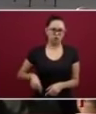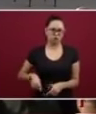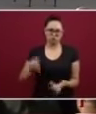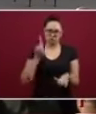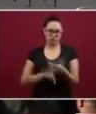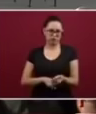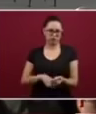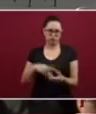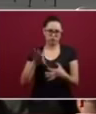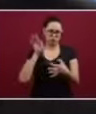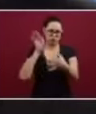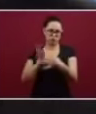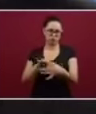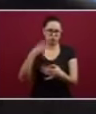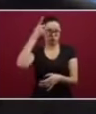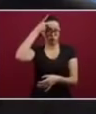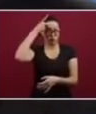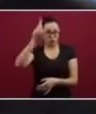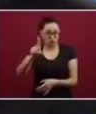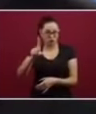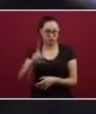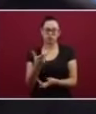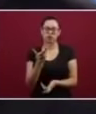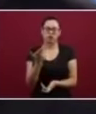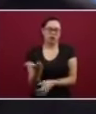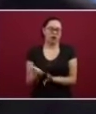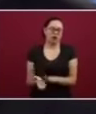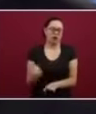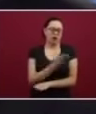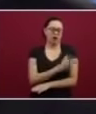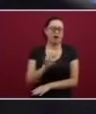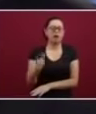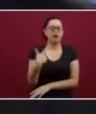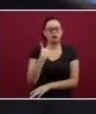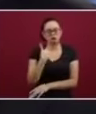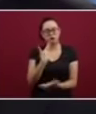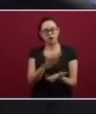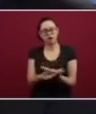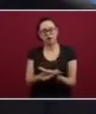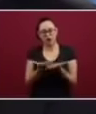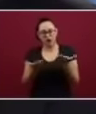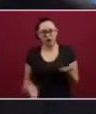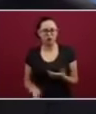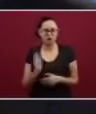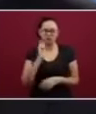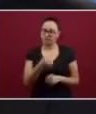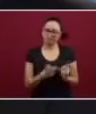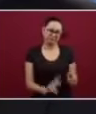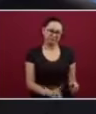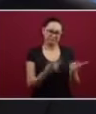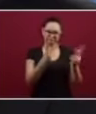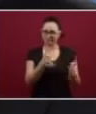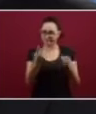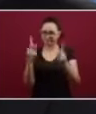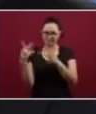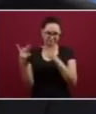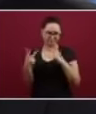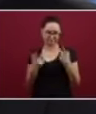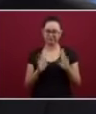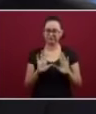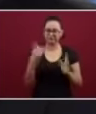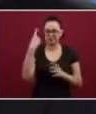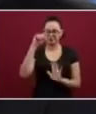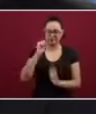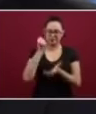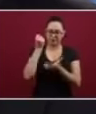Ahora, esas propiedades igual fueron incautadas por el gobierno, digo, supongo que no las compró el gobierno.